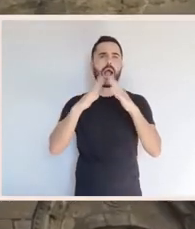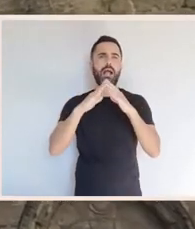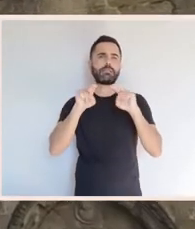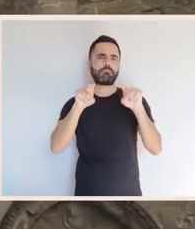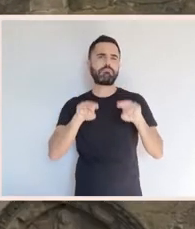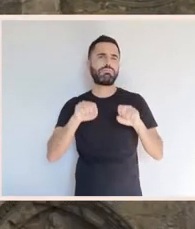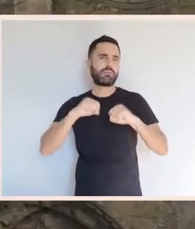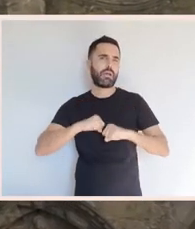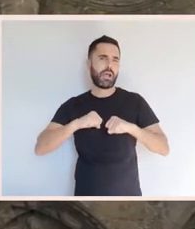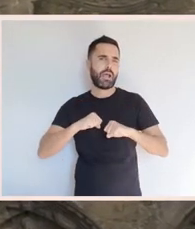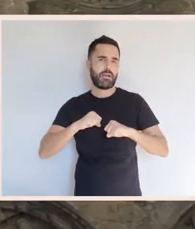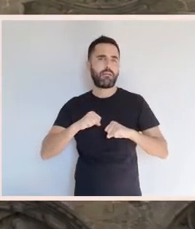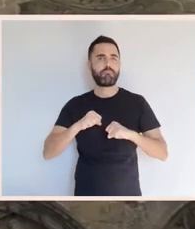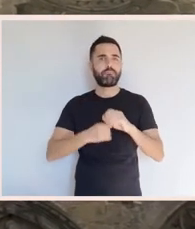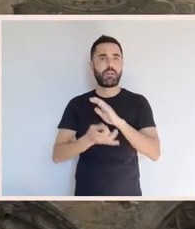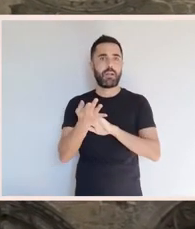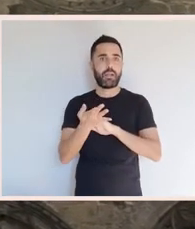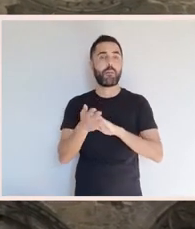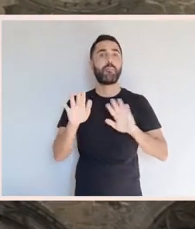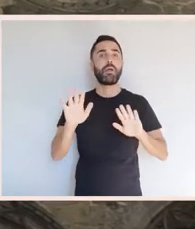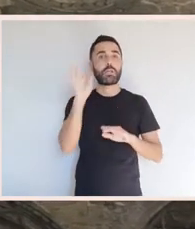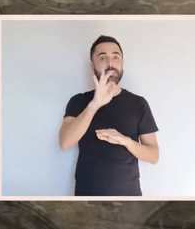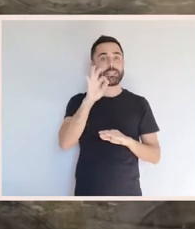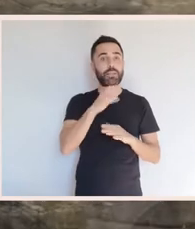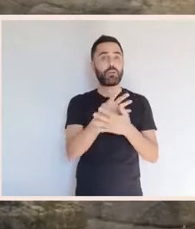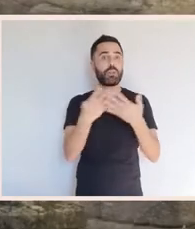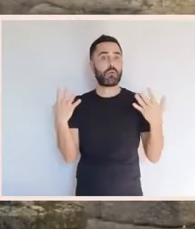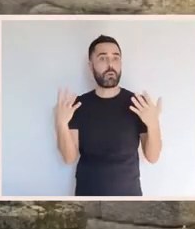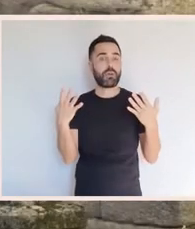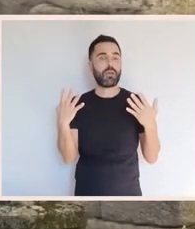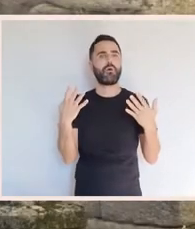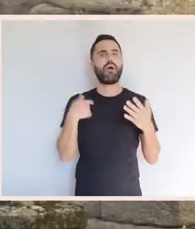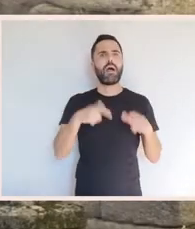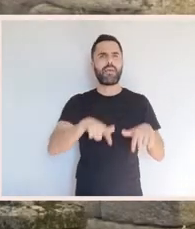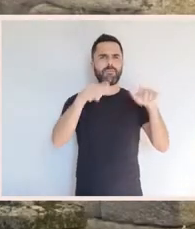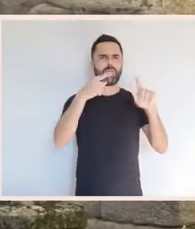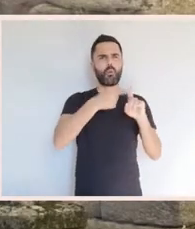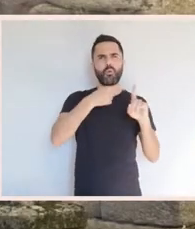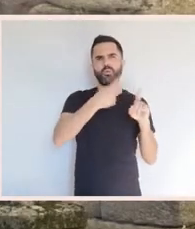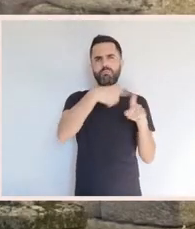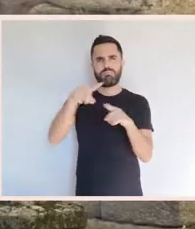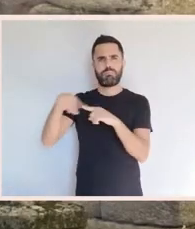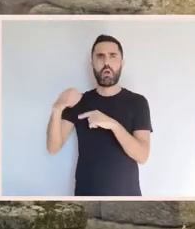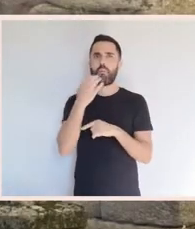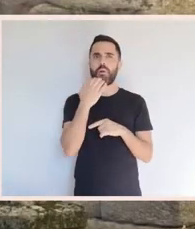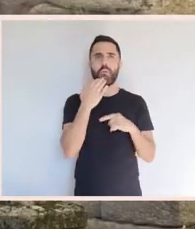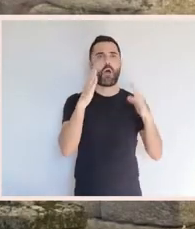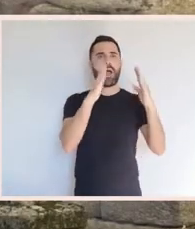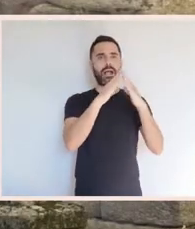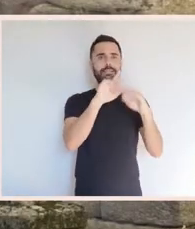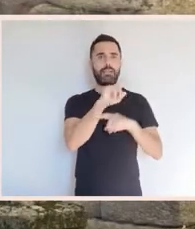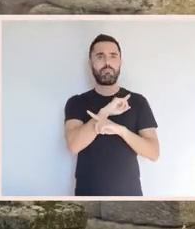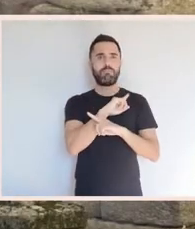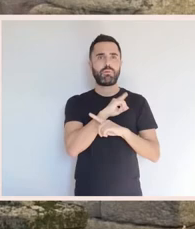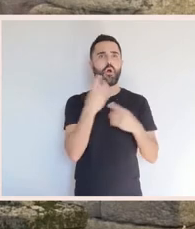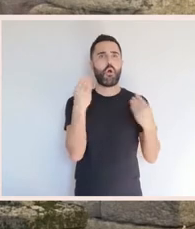século XIX o edificio pasou por outros usos, como por exemplo, caixa de quintos, casa cuartel da Garda Civil ou